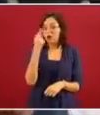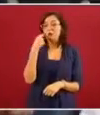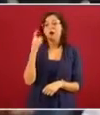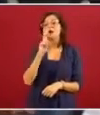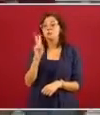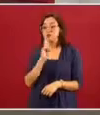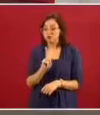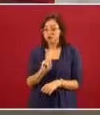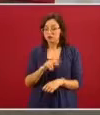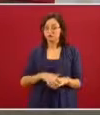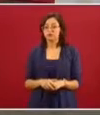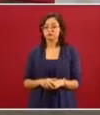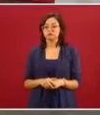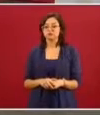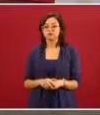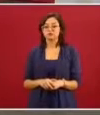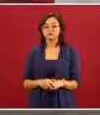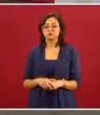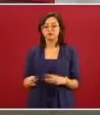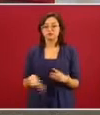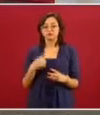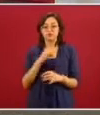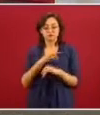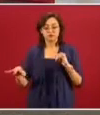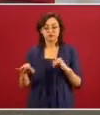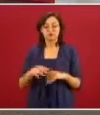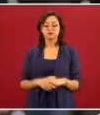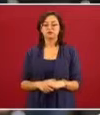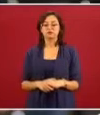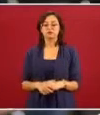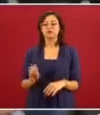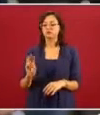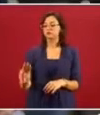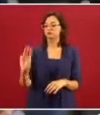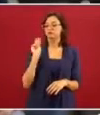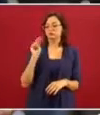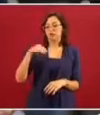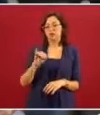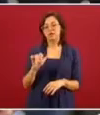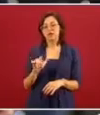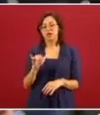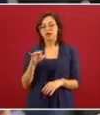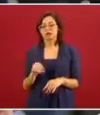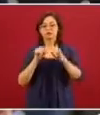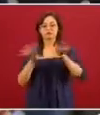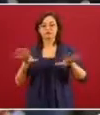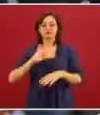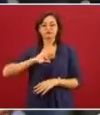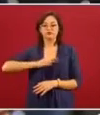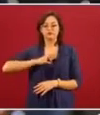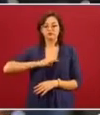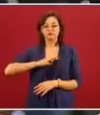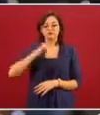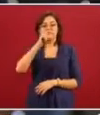estudio? Y por último, el miércoles Milenio reportaba en uno de sus videos que el virus aterroriza al